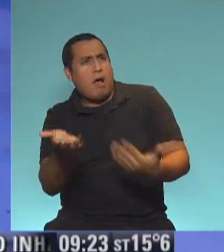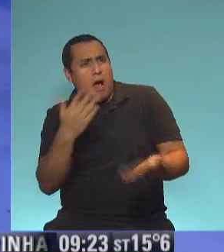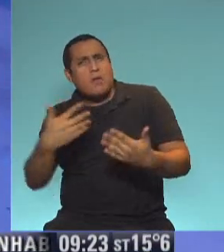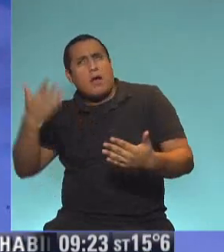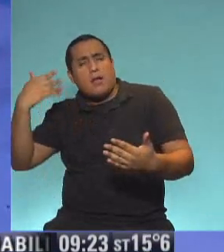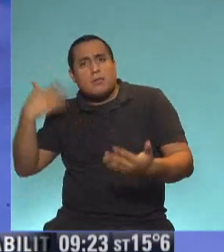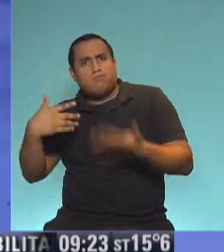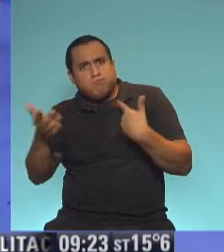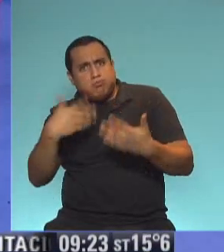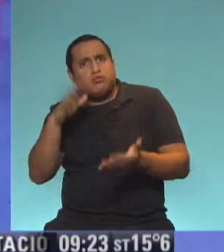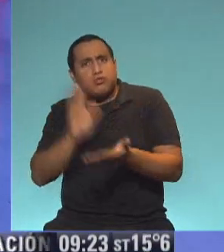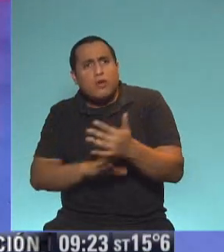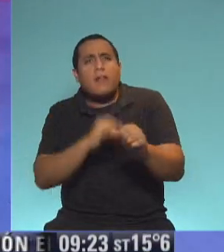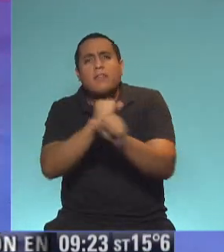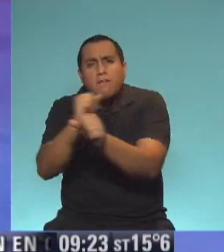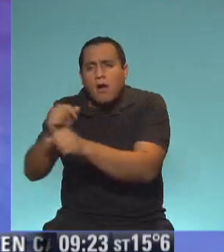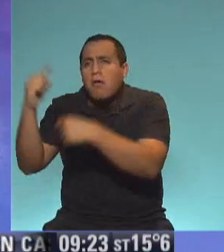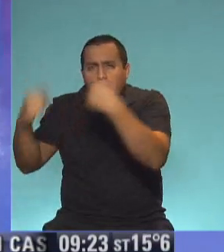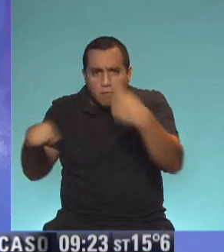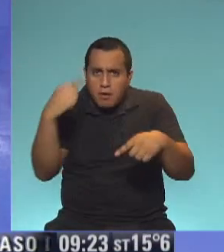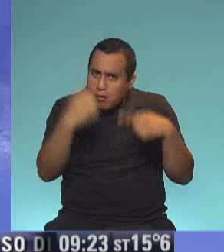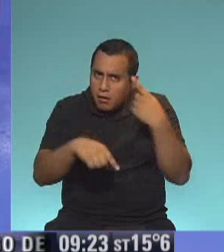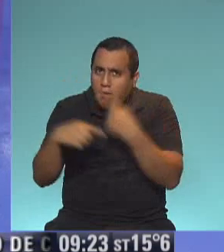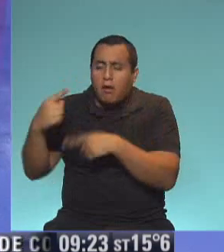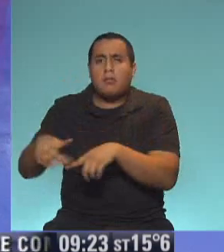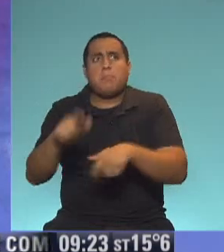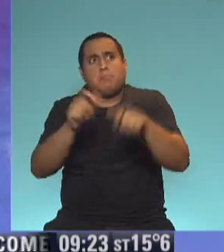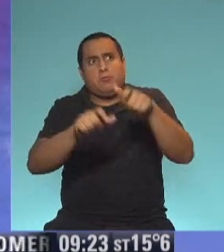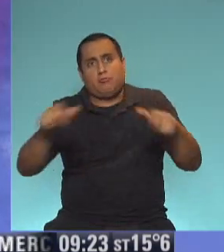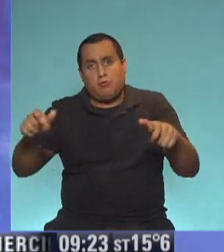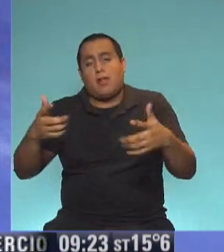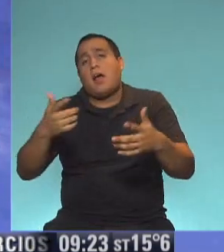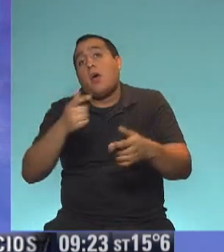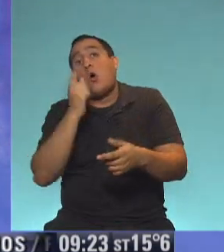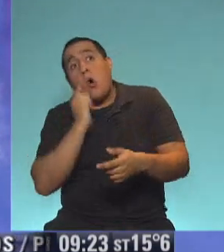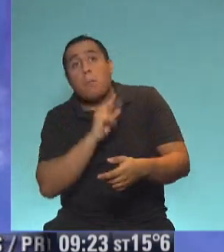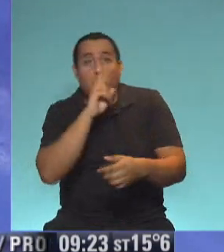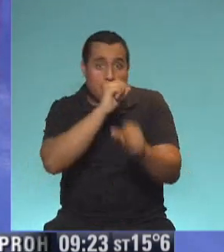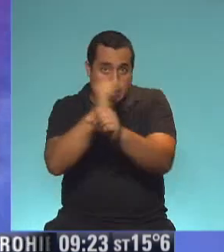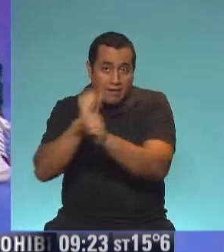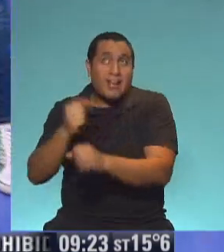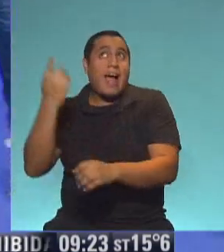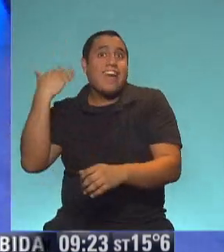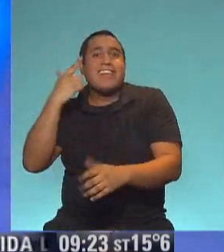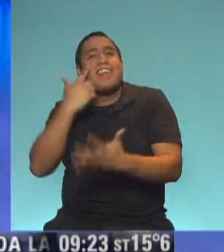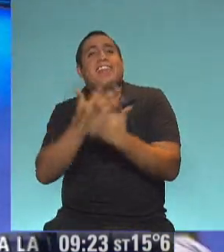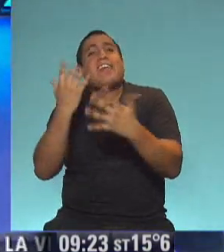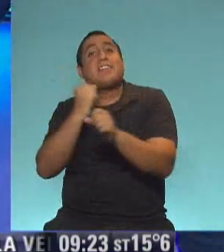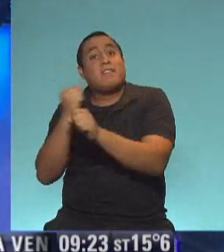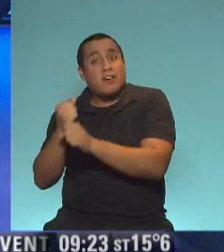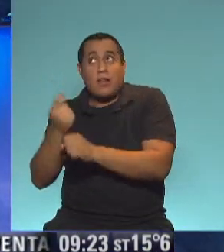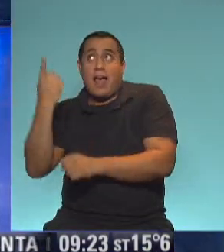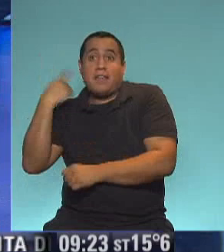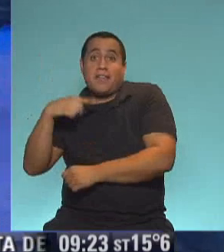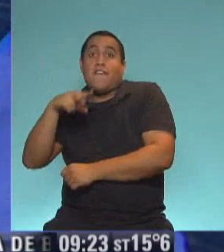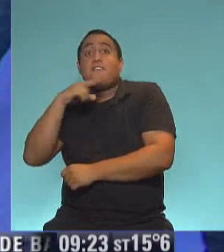clases sí. sobre los trabajos, diferentes trabajos que desempeñan diferentes trabajadores, trabajadoras. El Día del Trabajador y la Trabajadora. Que lo festejamos el viernes.